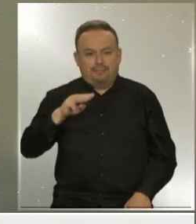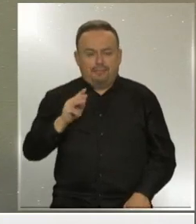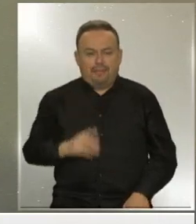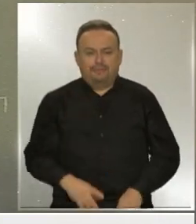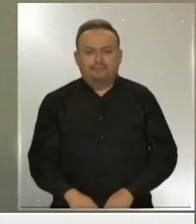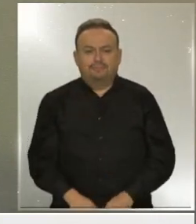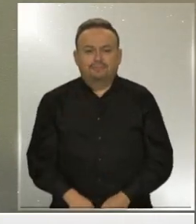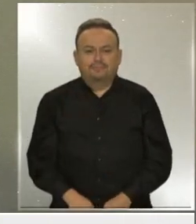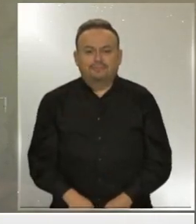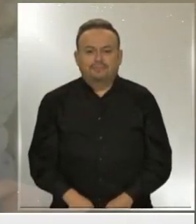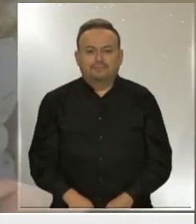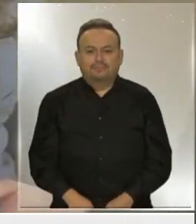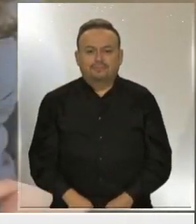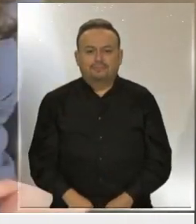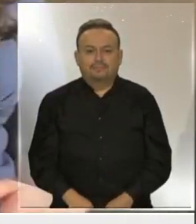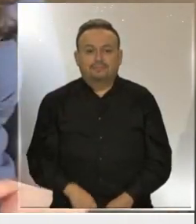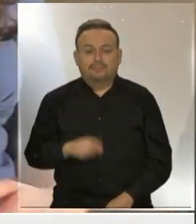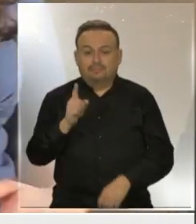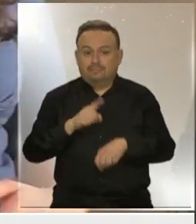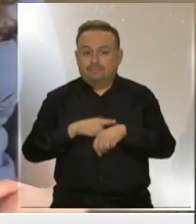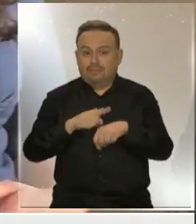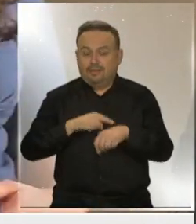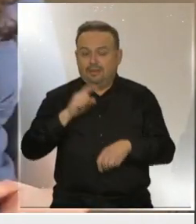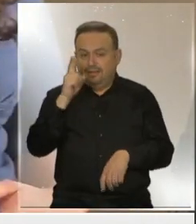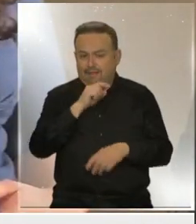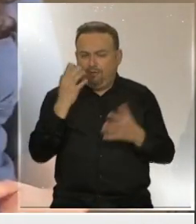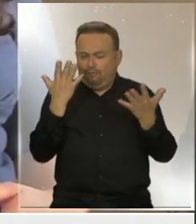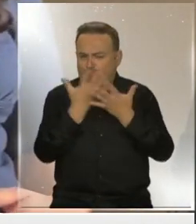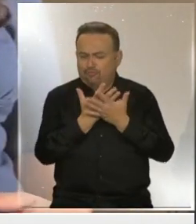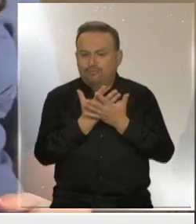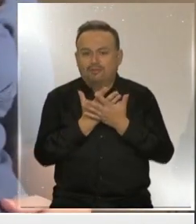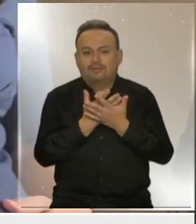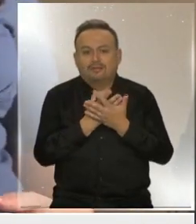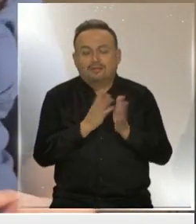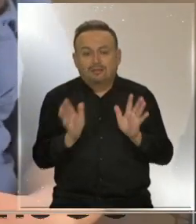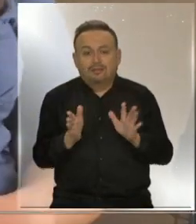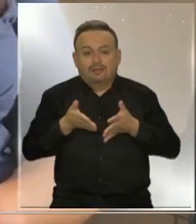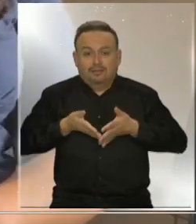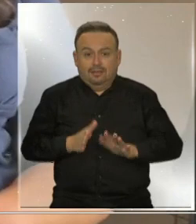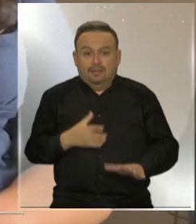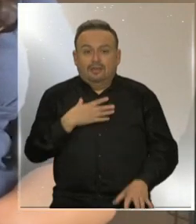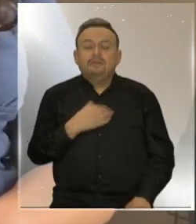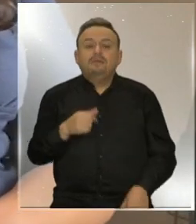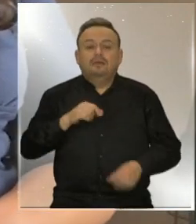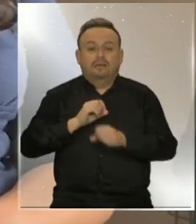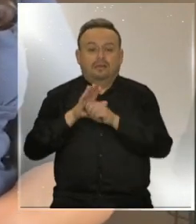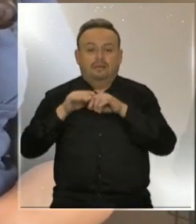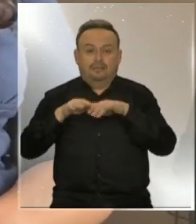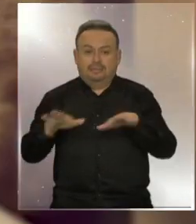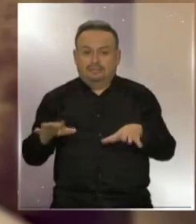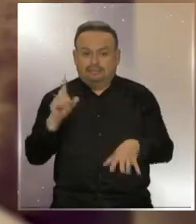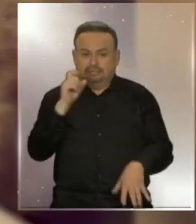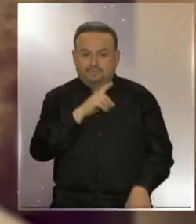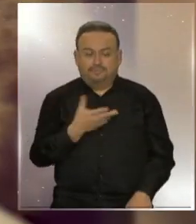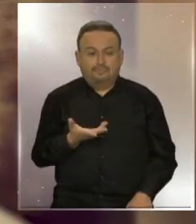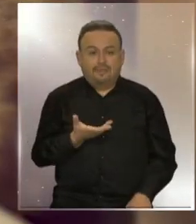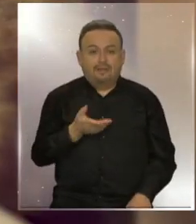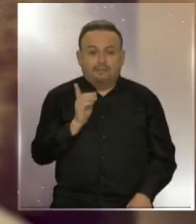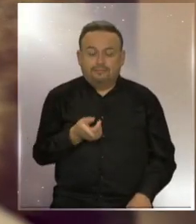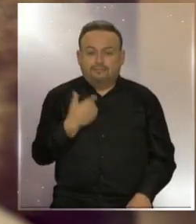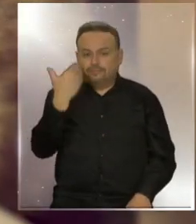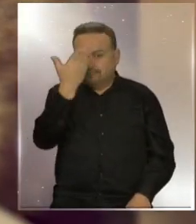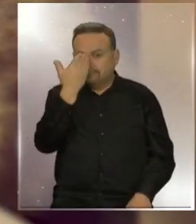madre. Es un periodo extraño, confuso, en que va a nacer nuestra hija en una pandemia extremadamente complicada. Así que estamos con